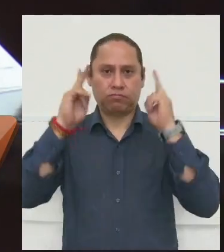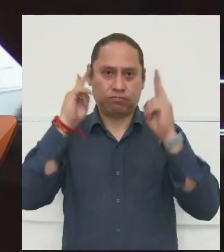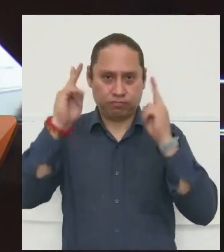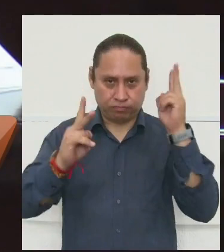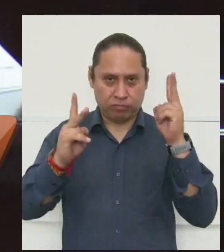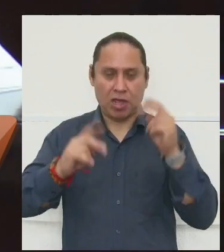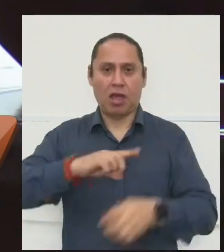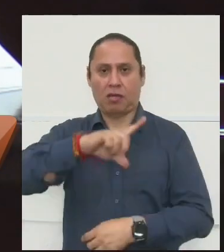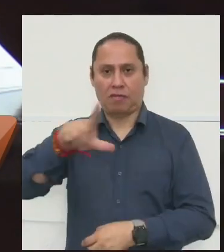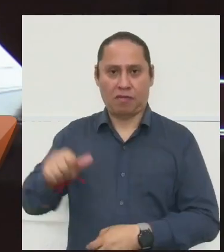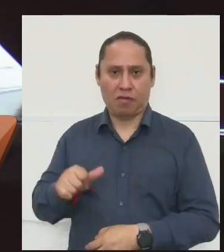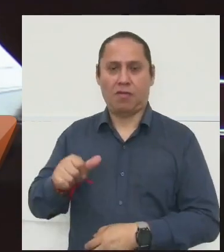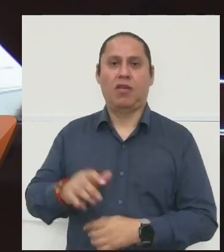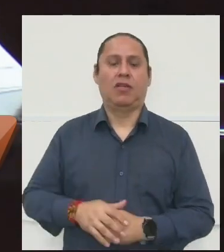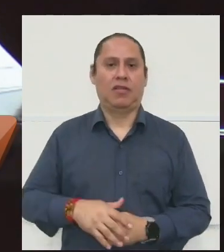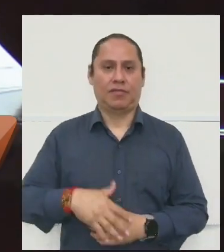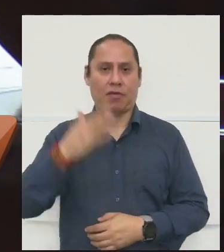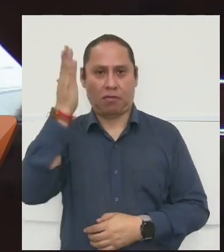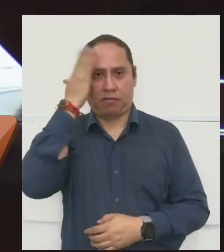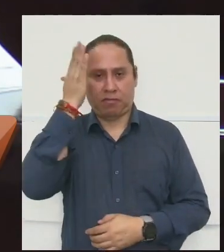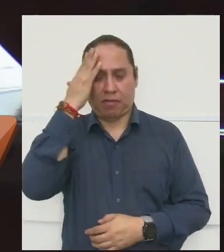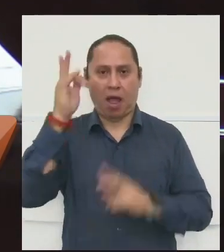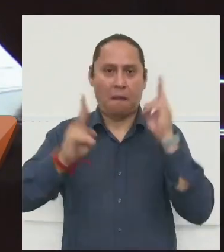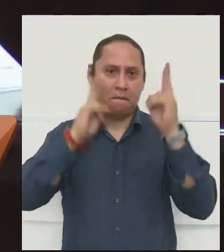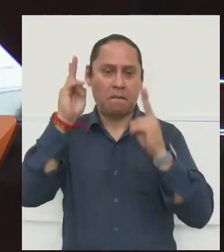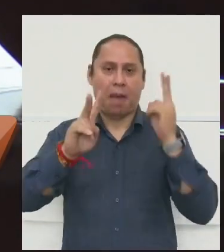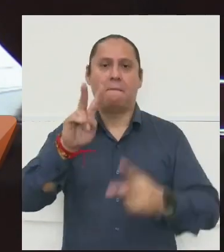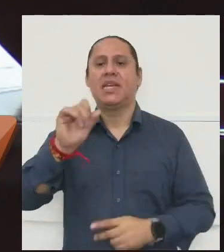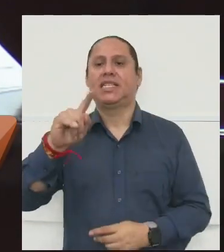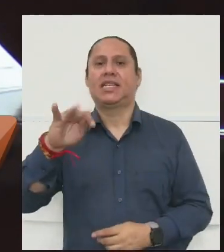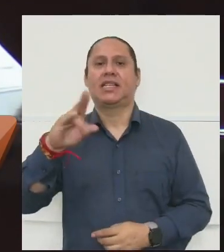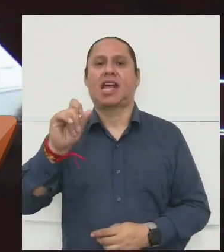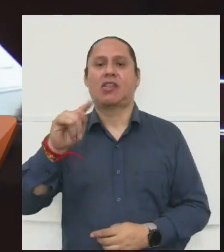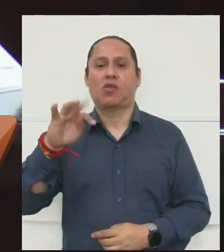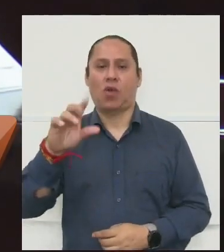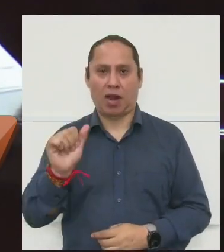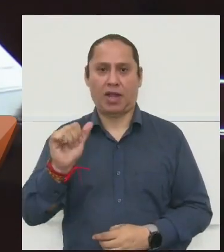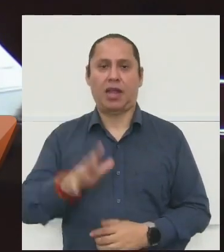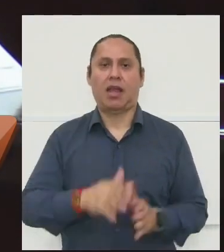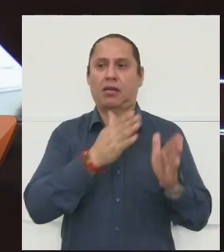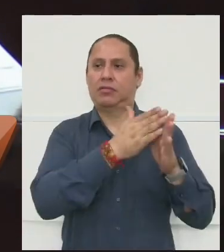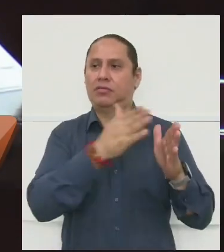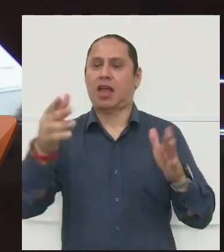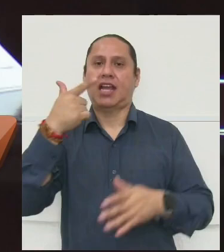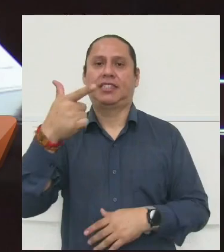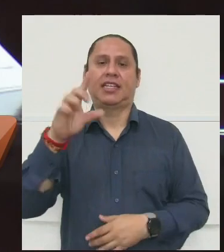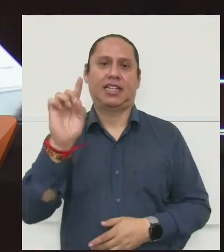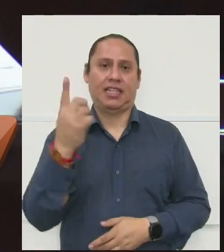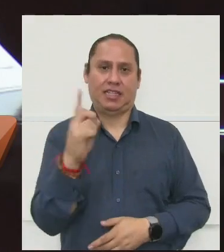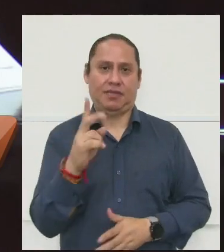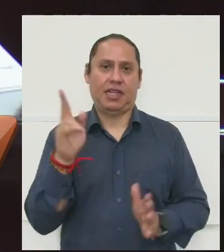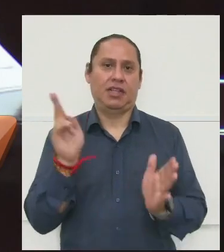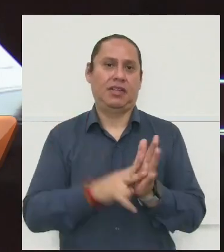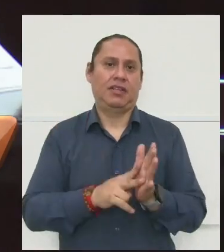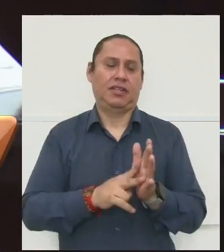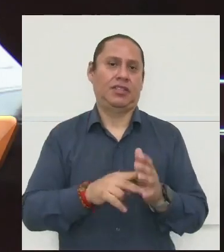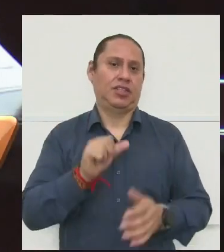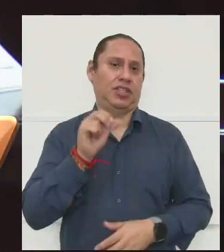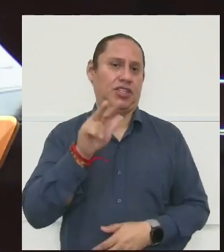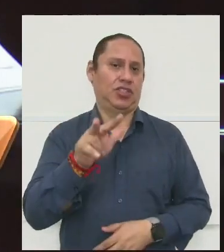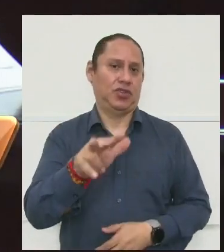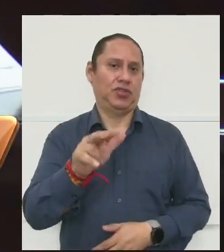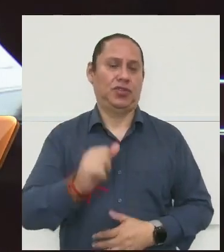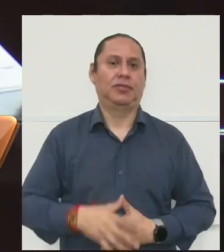y posteriormente como titular de la visitaduría cargo que ejercí hasta el 7 de diciembre de